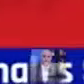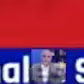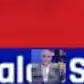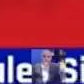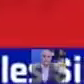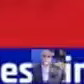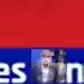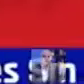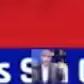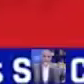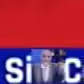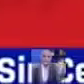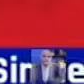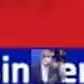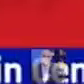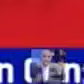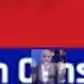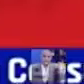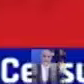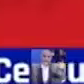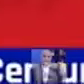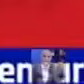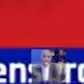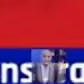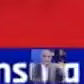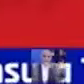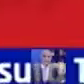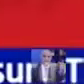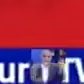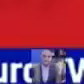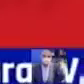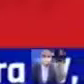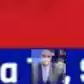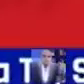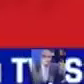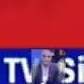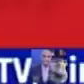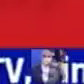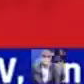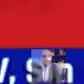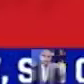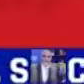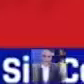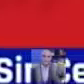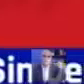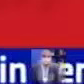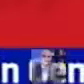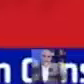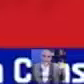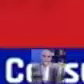anteriores. Ayer yo entrevistaba y buscaba sacarle una declaración